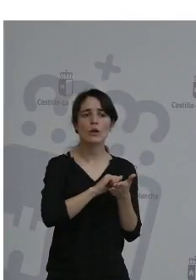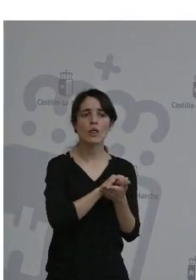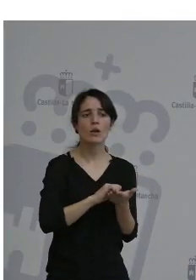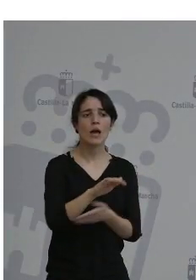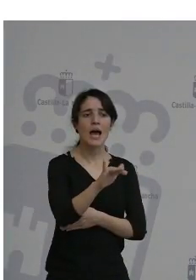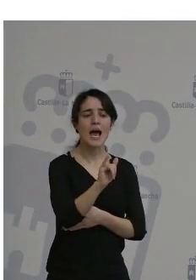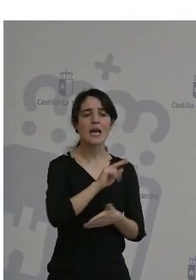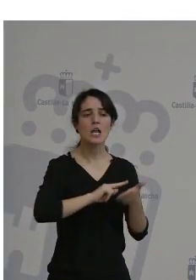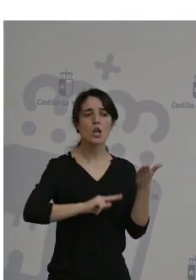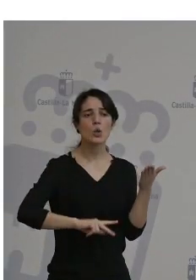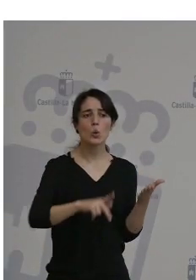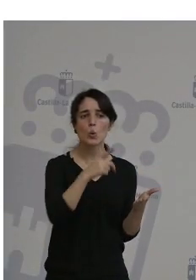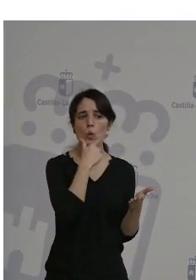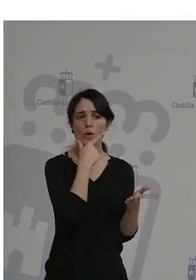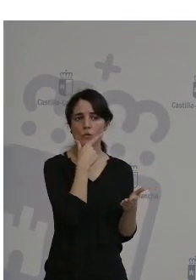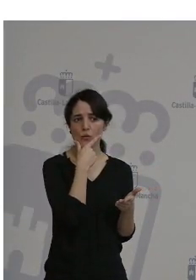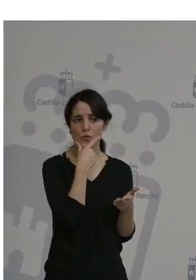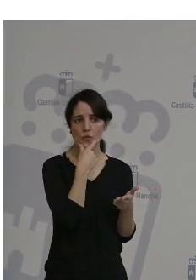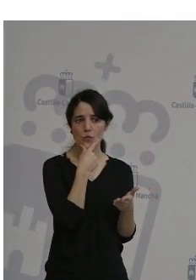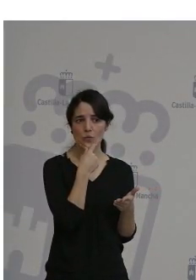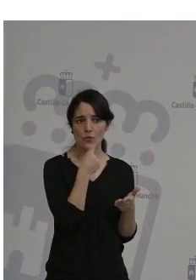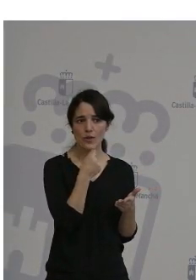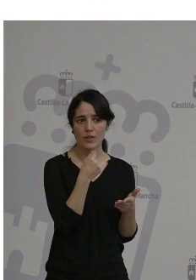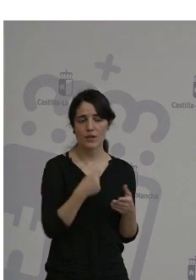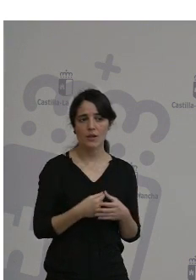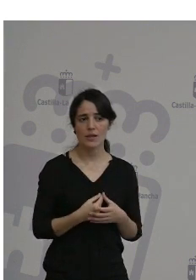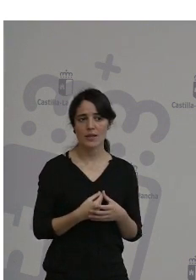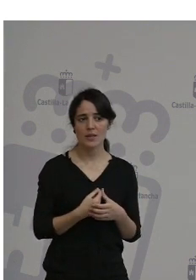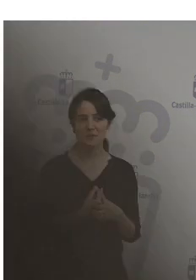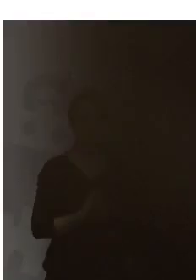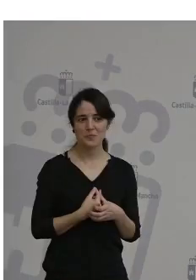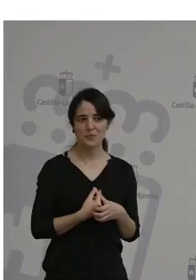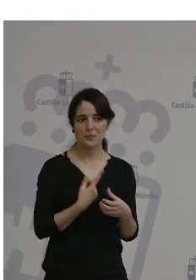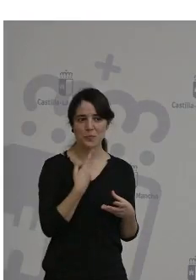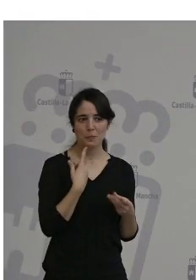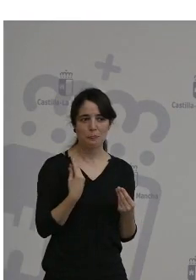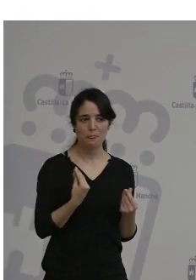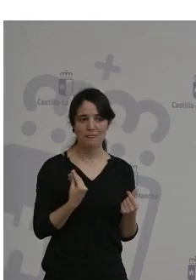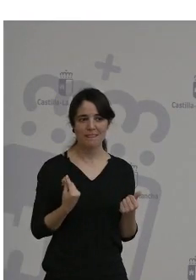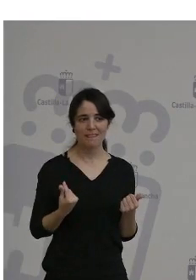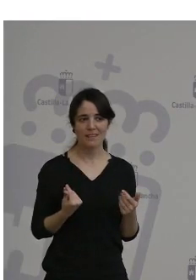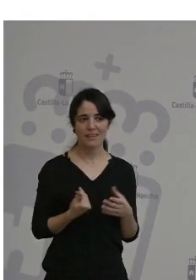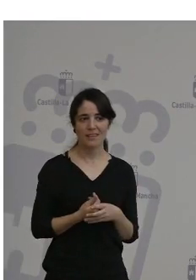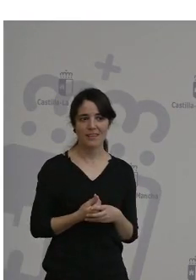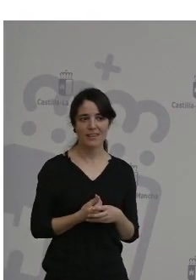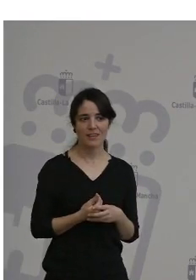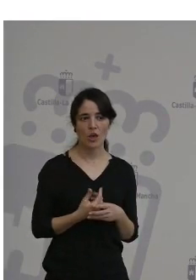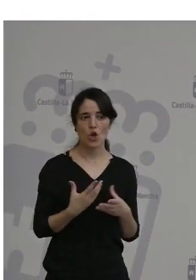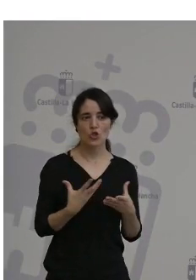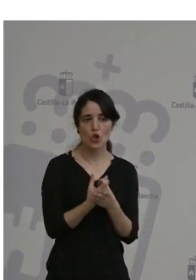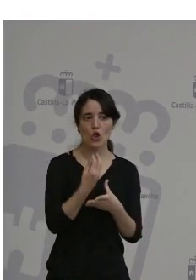lo que viene a ser el convenio